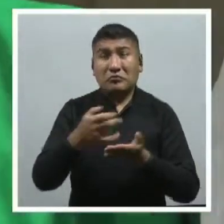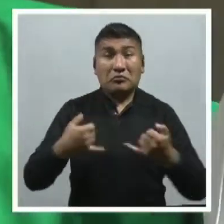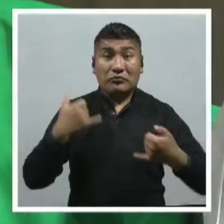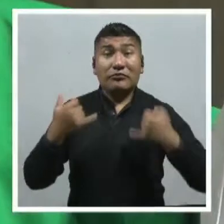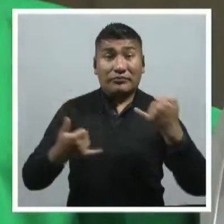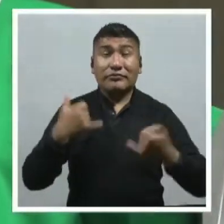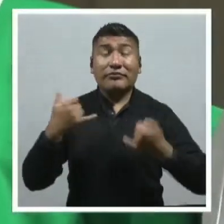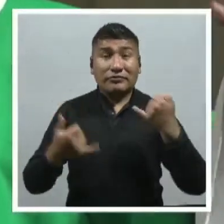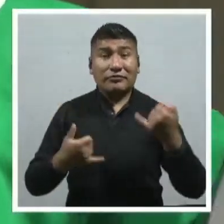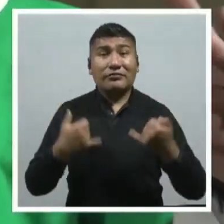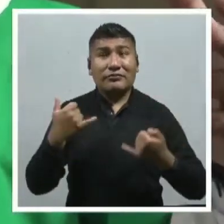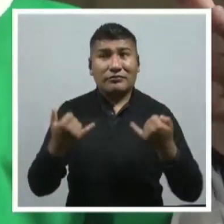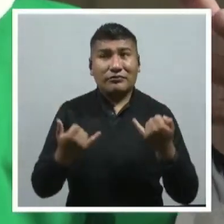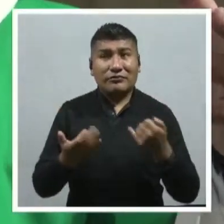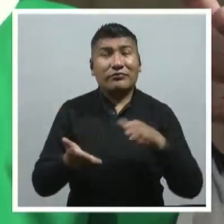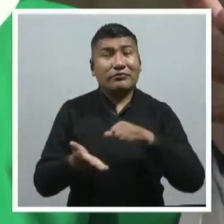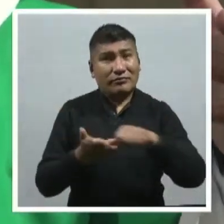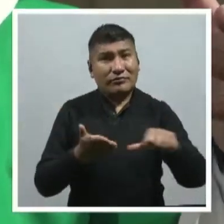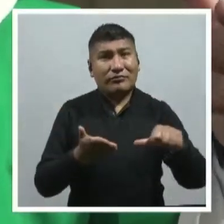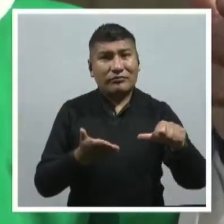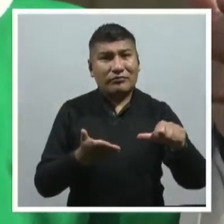jóvenes, gástenlo.